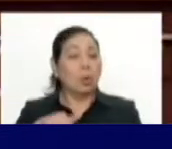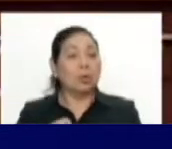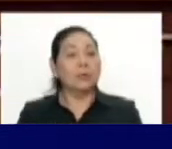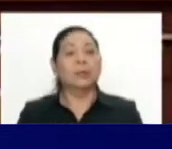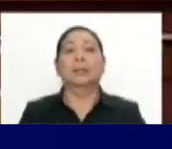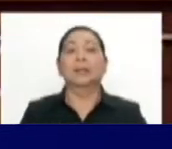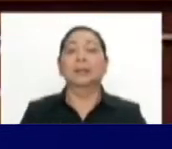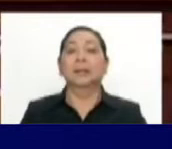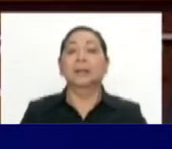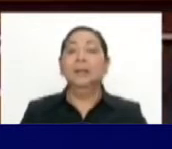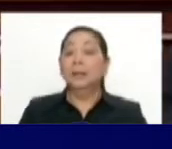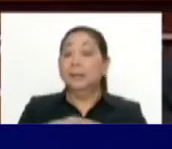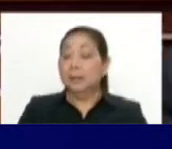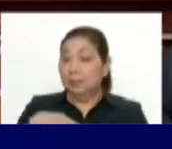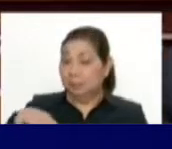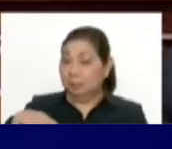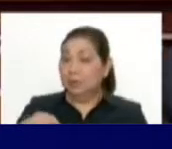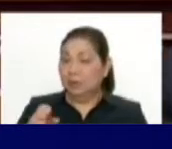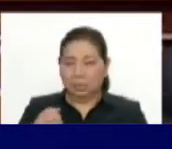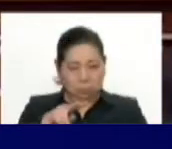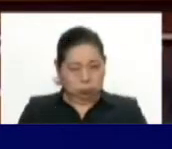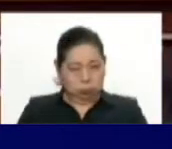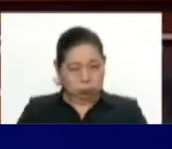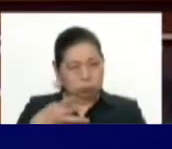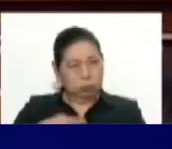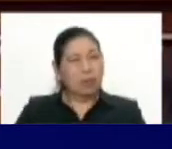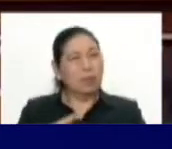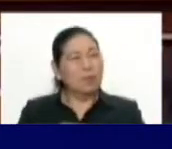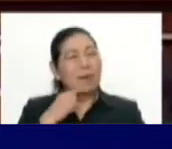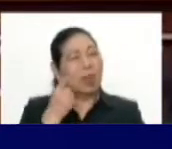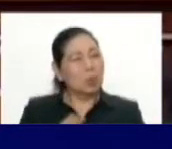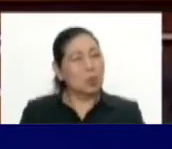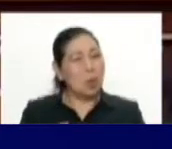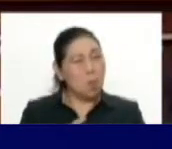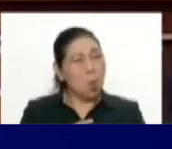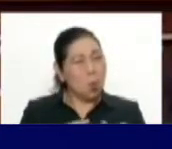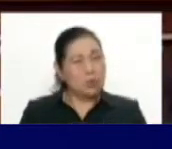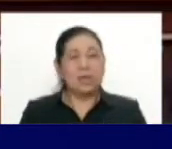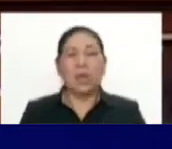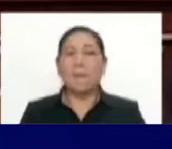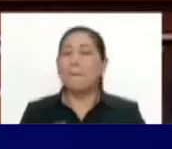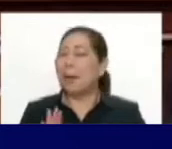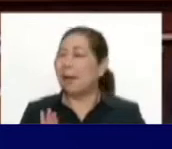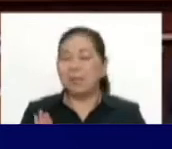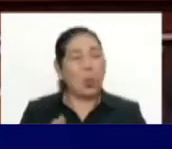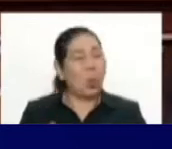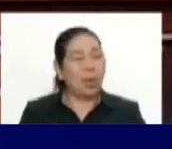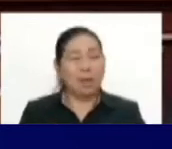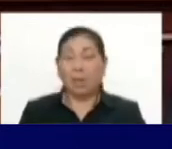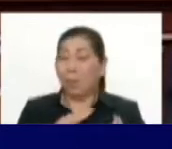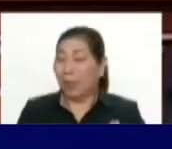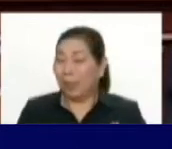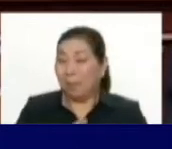El ministro de Transportes y Comunicaciones tiene en su legajo personal varias denuncias que de plano lo descalifican para ejercer cualquier